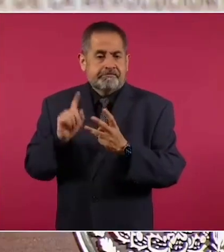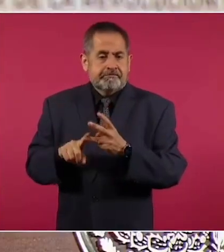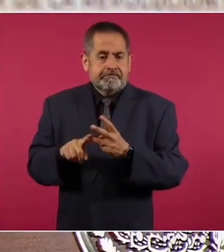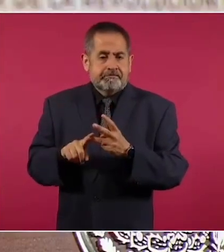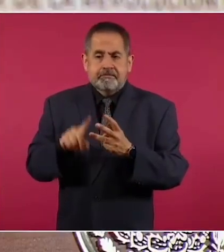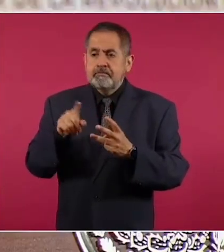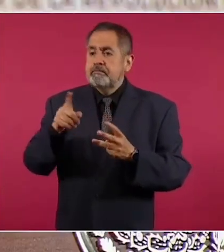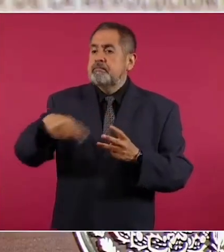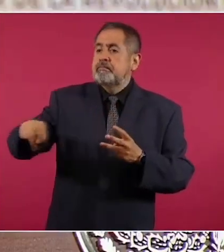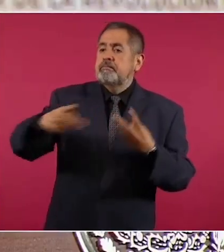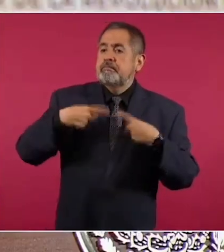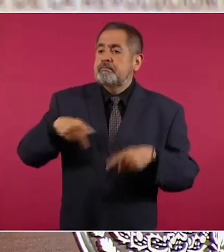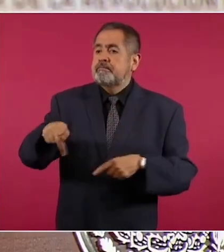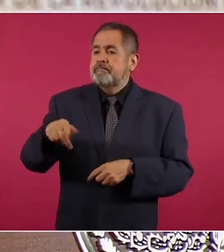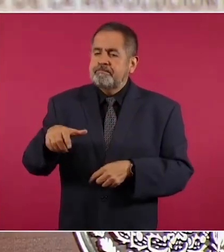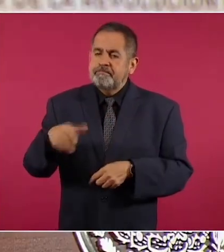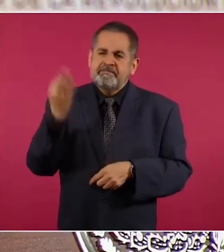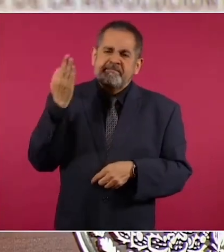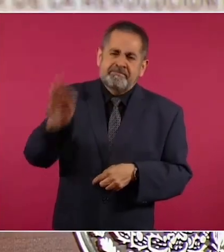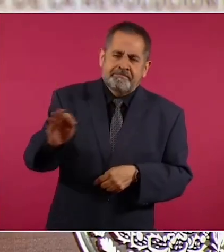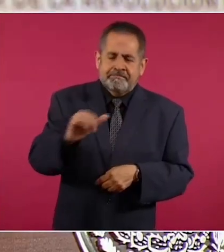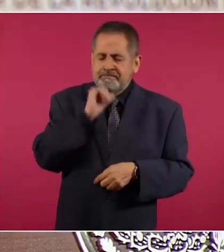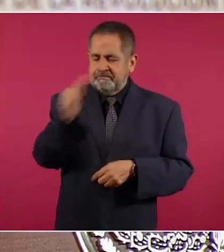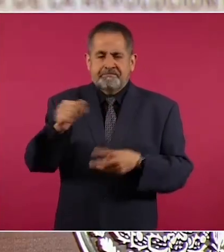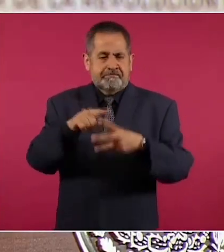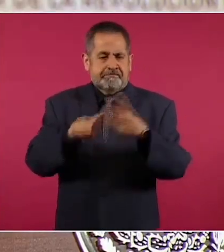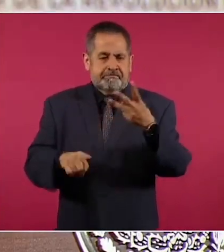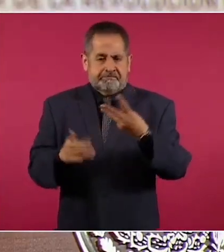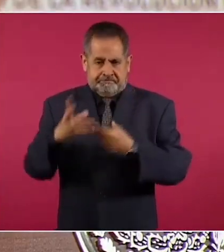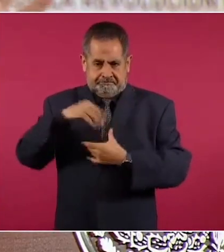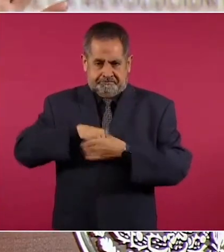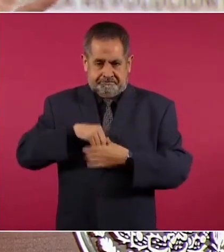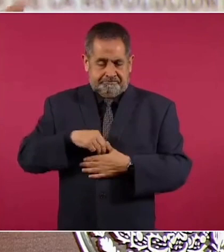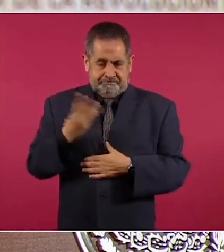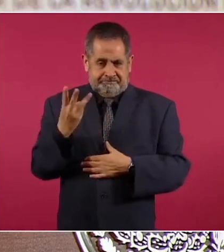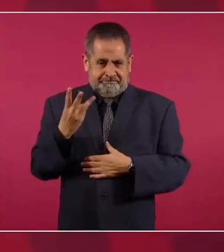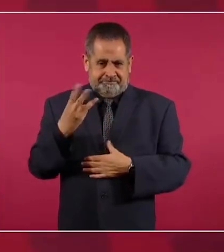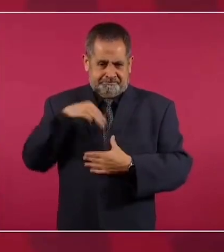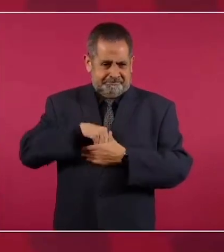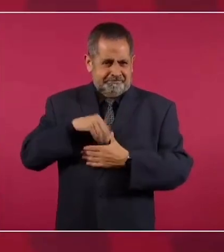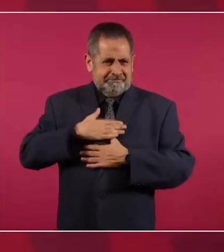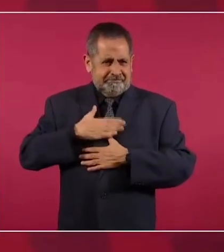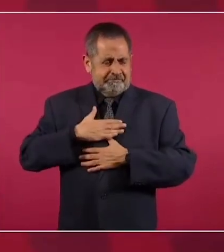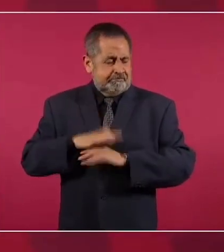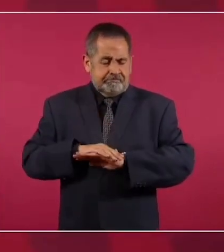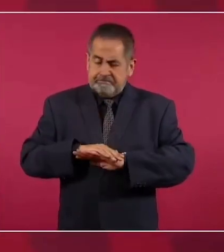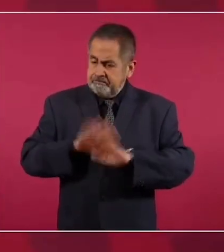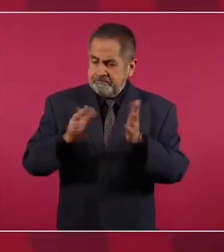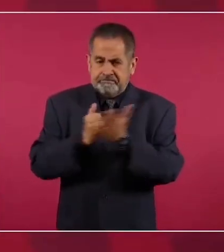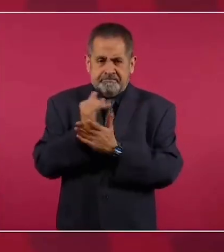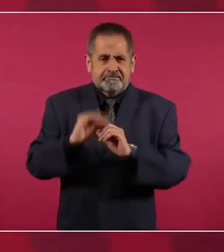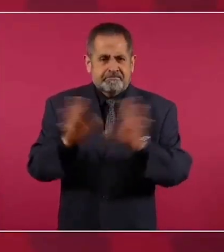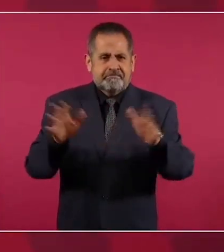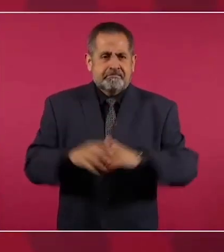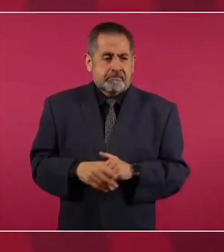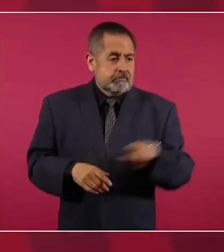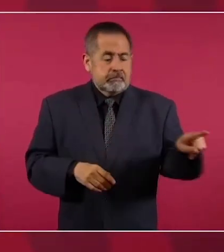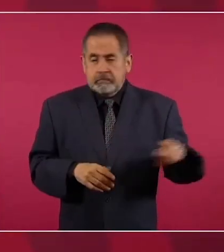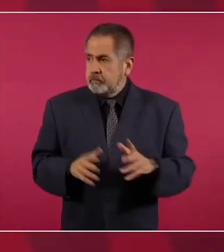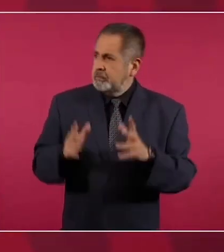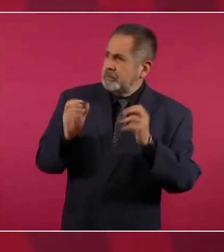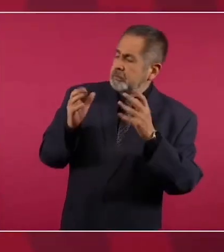no traicionar al pueblo. Y eso les parece